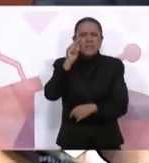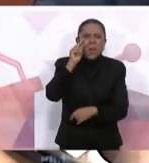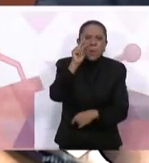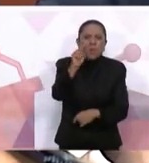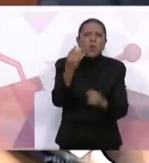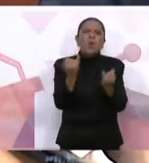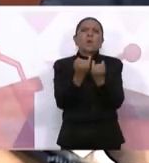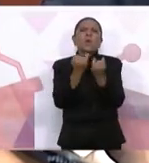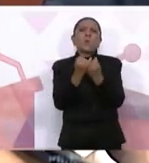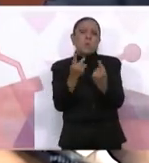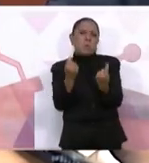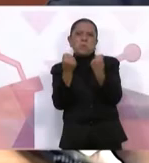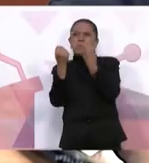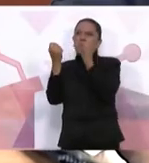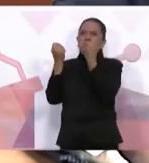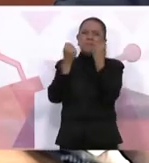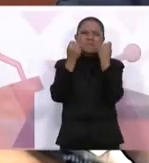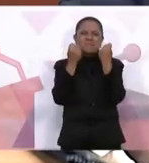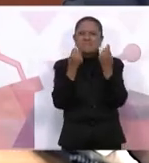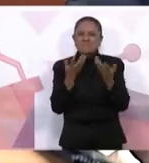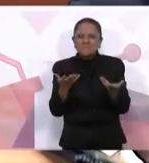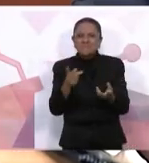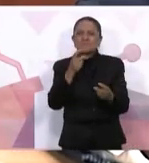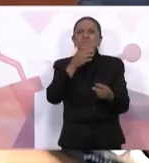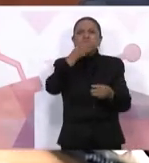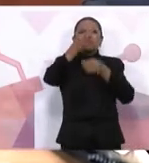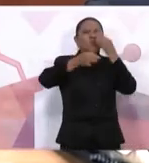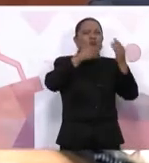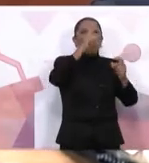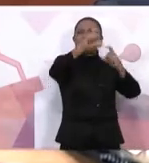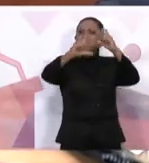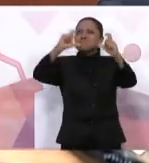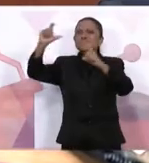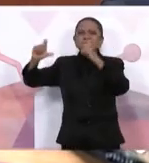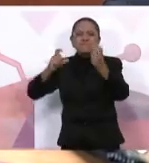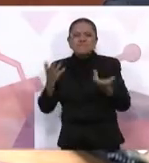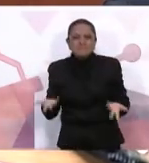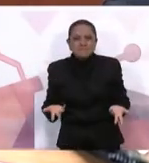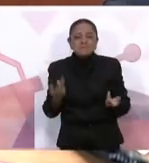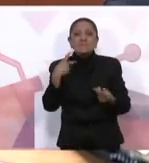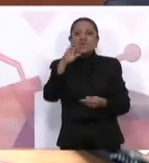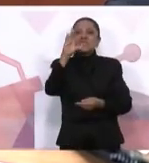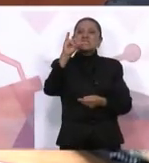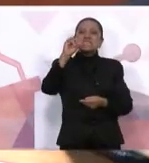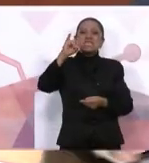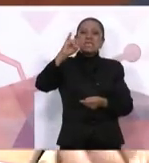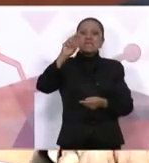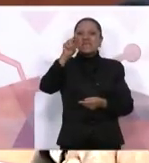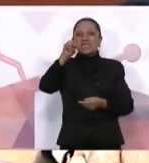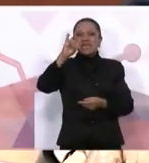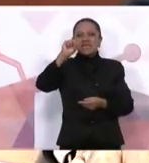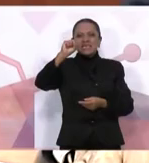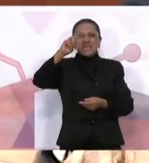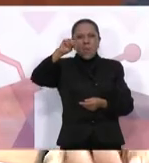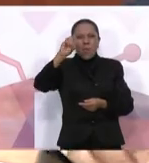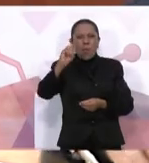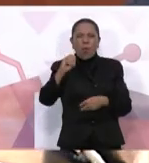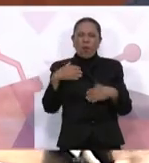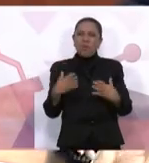propuestas de fondo el cinismo se da sobre todo veamos los